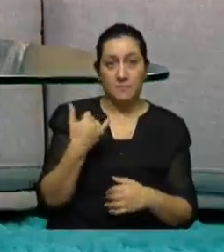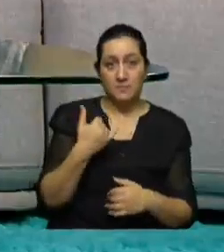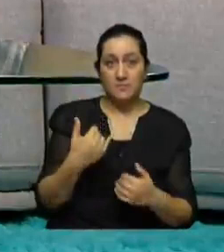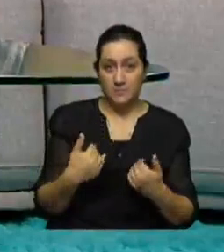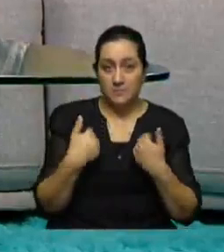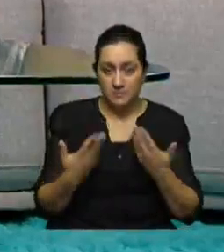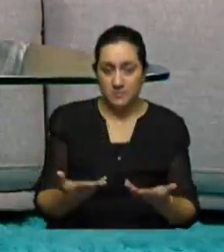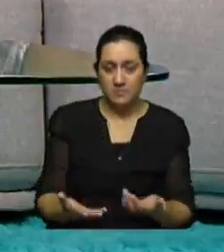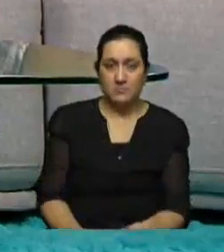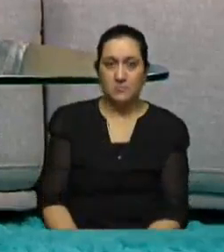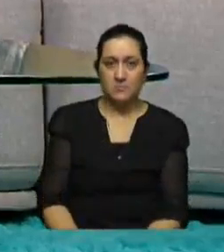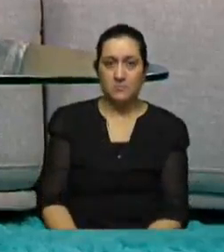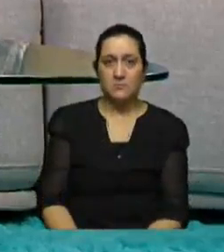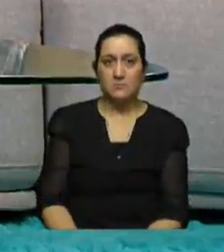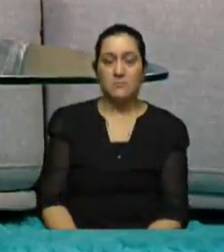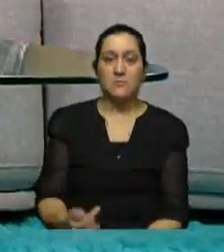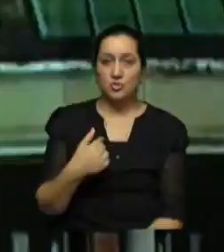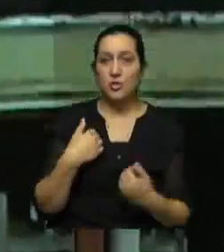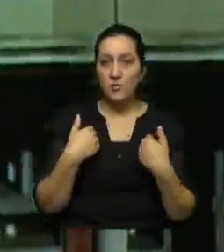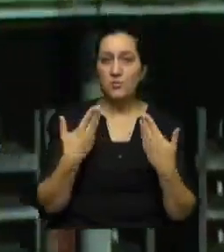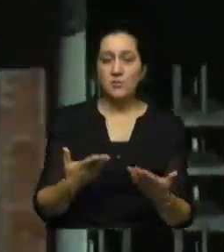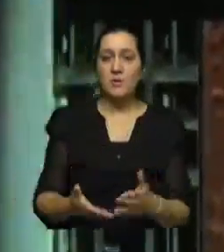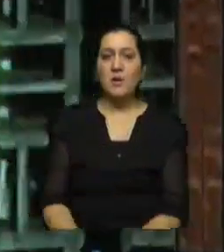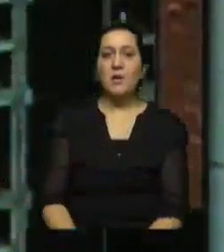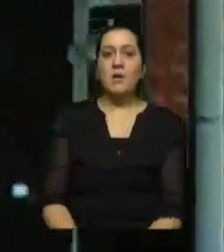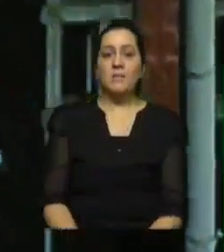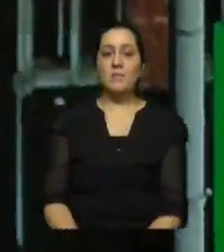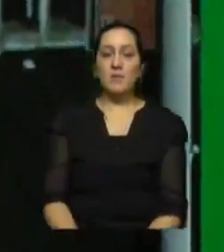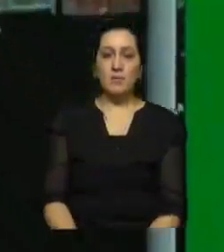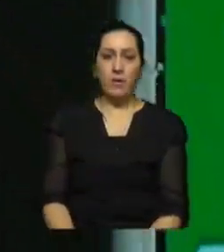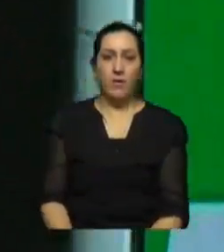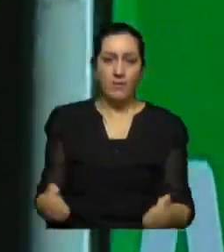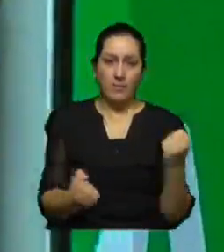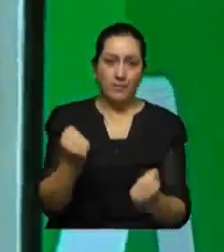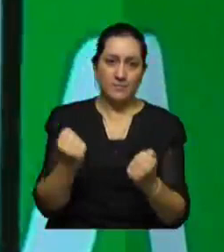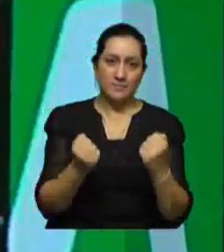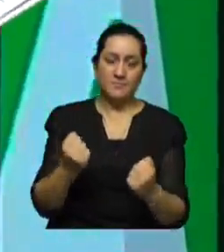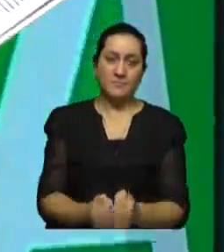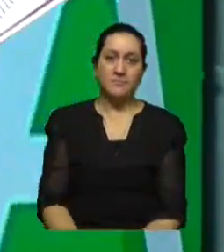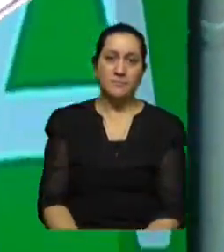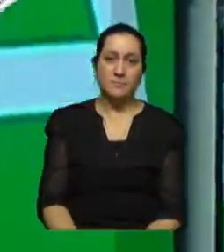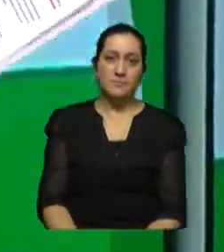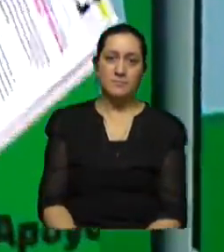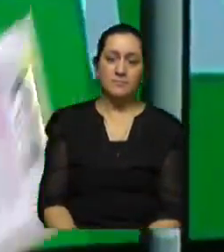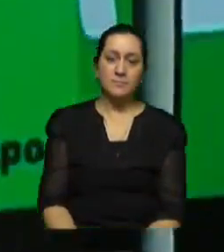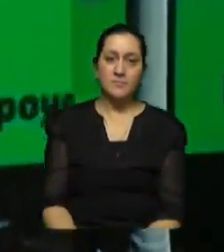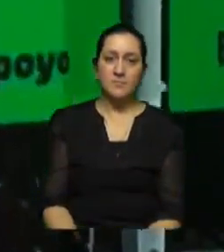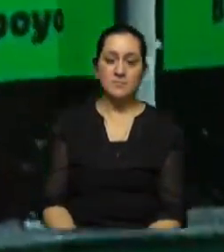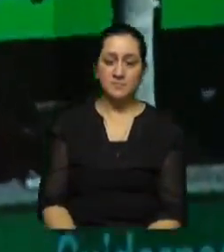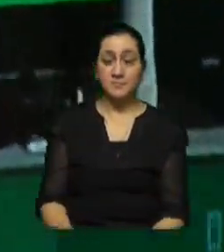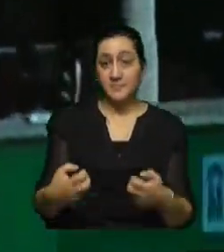Yo les doy la impresora. Vos les das la impresora. Yo tengo la impresora. Yo les doy la impresora. Camiones de pedregullo. ¿Cuánto les puede salir unos camiones de pedregullo a esta gente